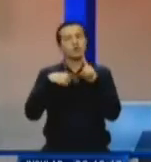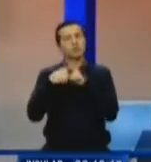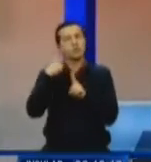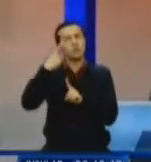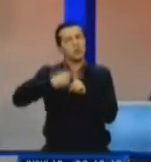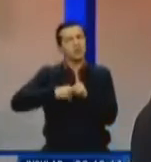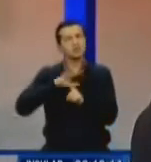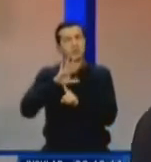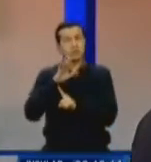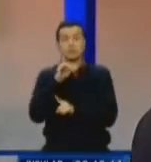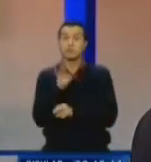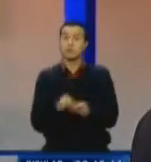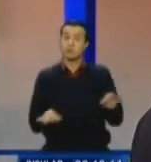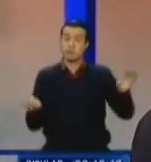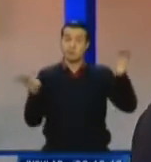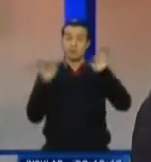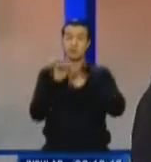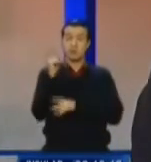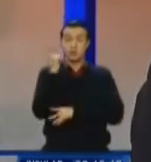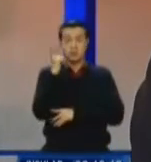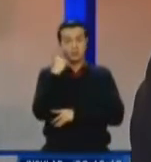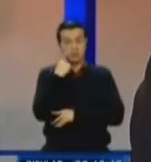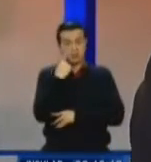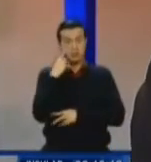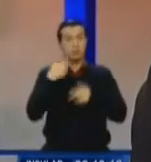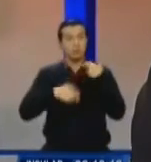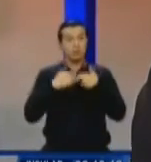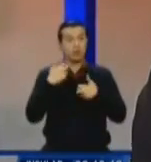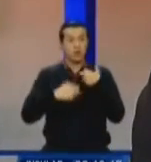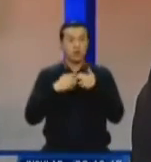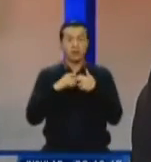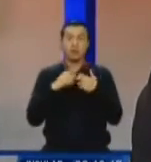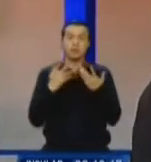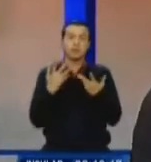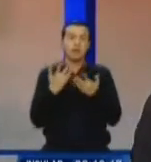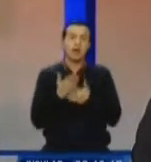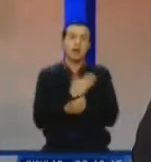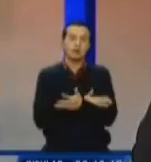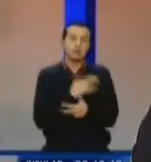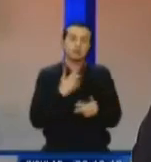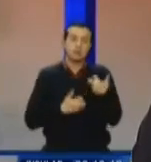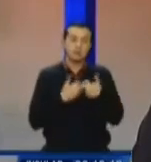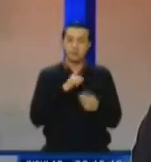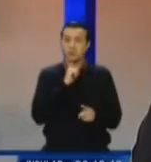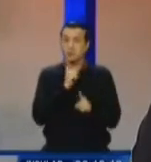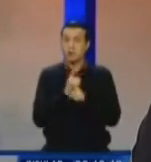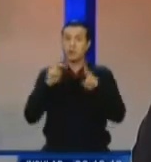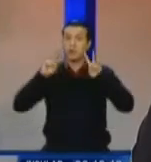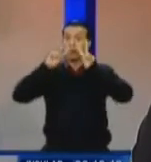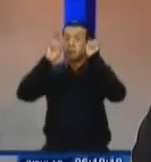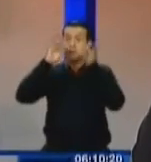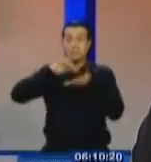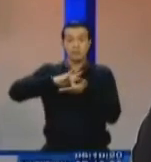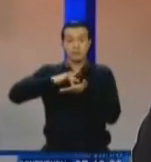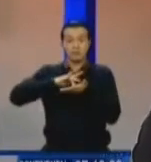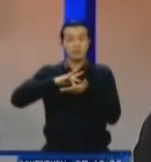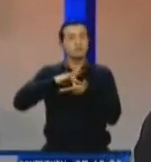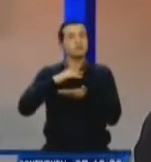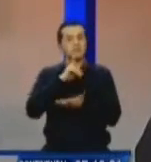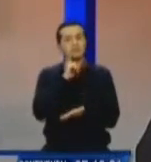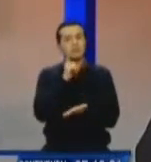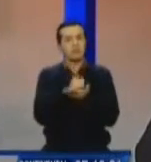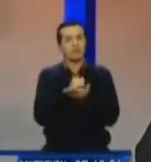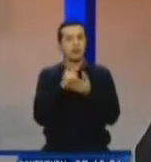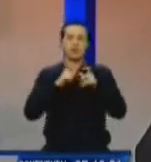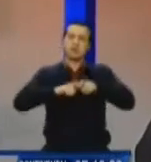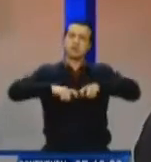y para eso necesitamos dejar resuelto el problema detrás del mostrador digamos entonces en el caso de las farmacias era claro que las